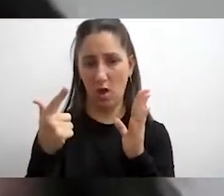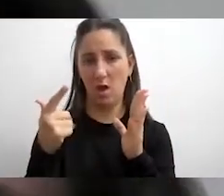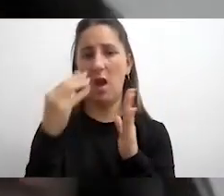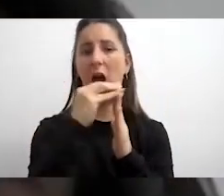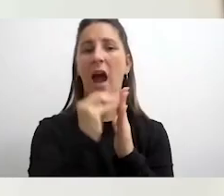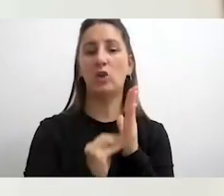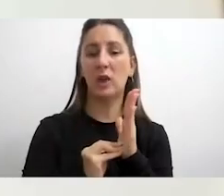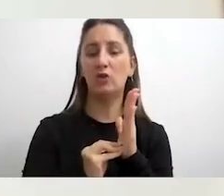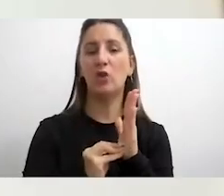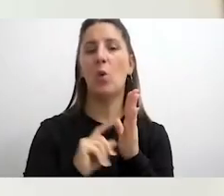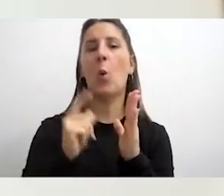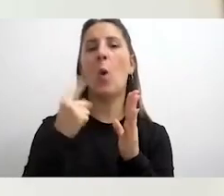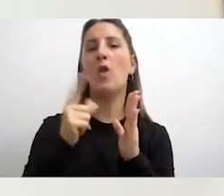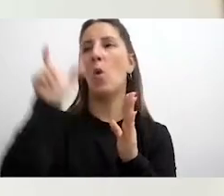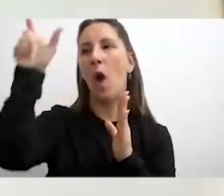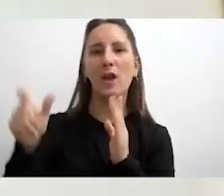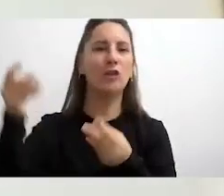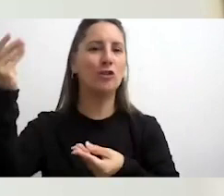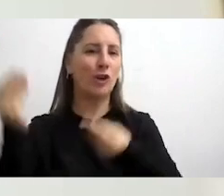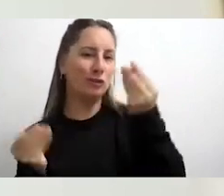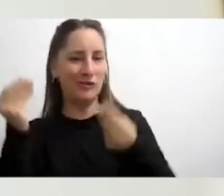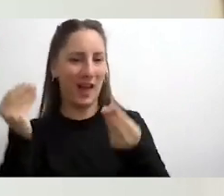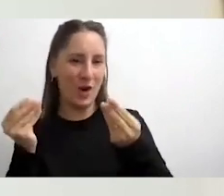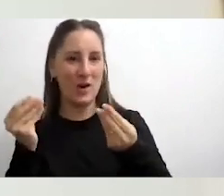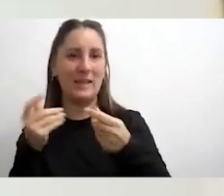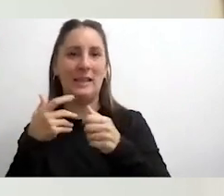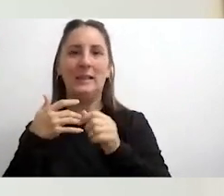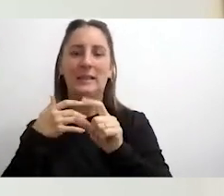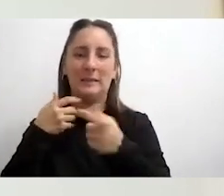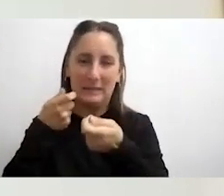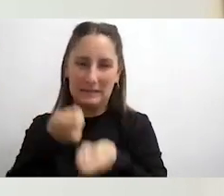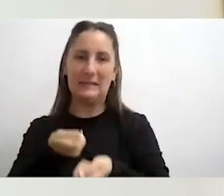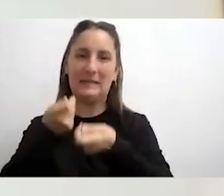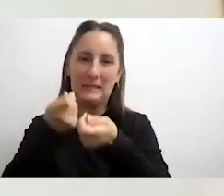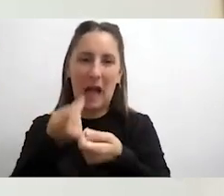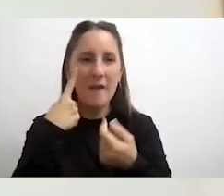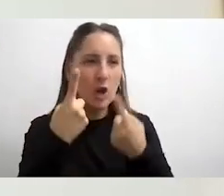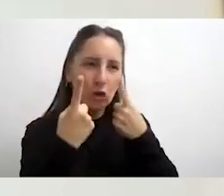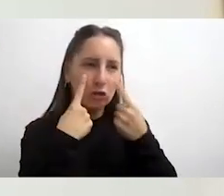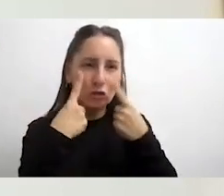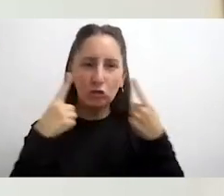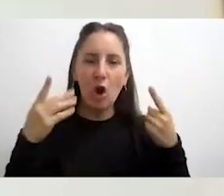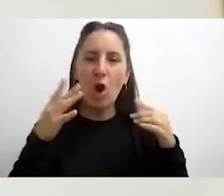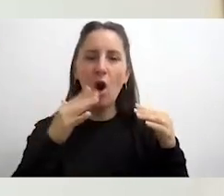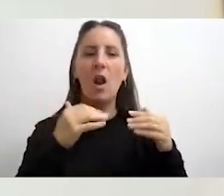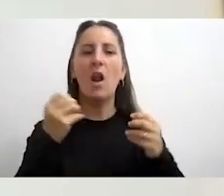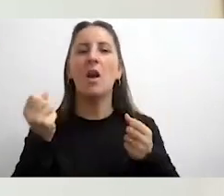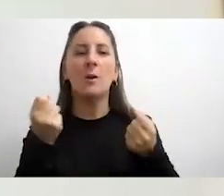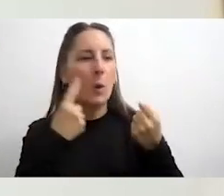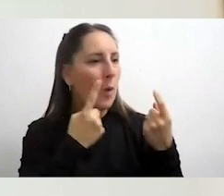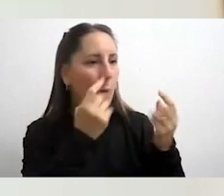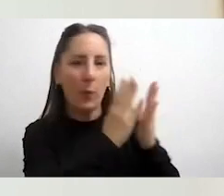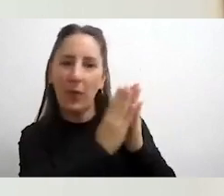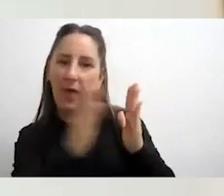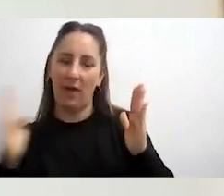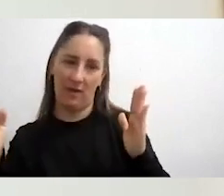quizás no tienen un contador detrás que les esté ahí siguiendo los movimientos, o sea, que se lo autollevan, que